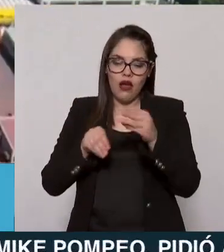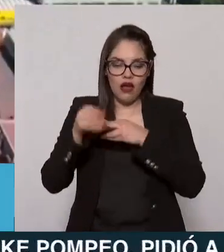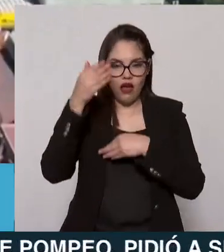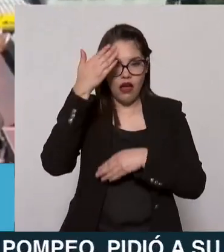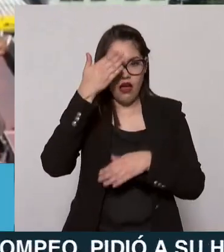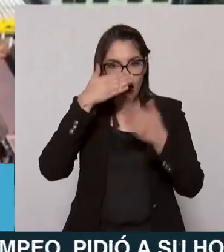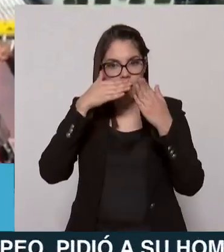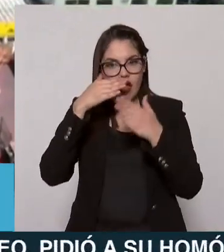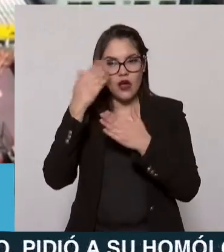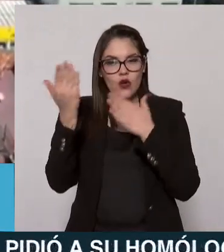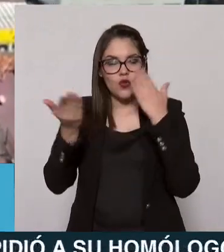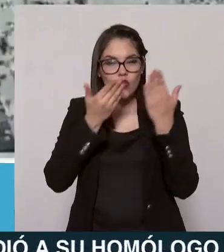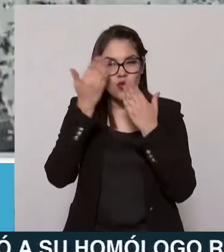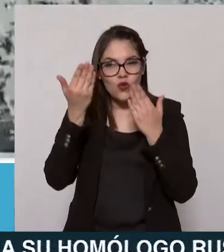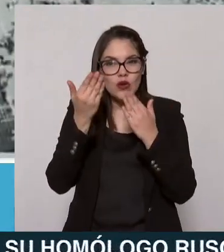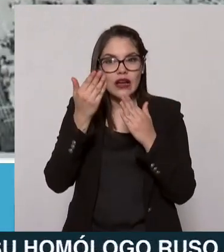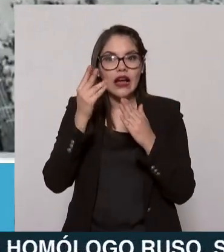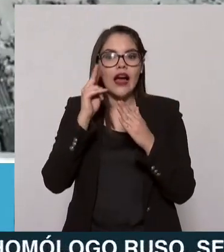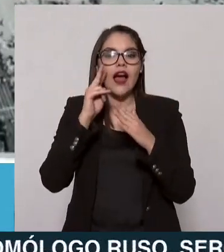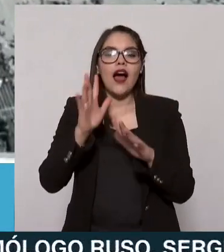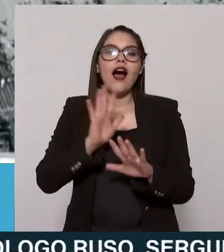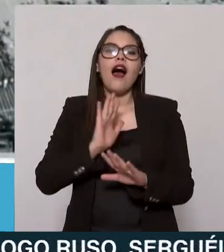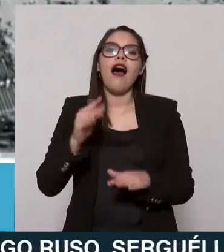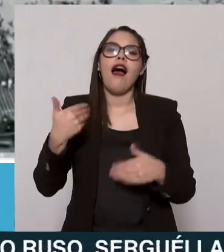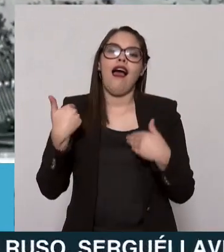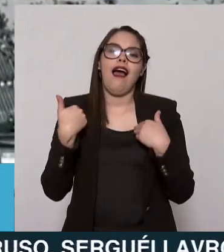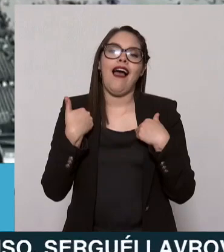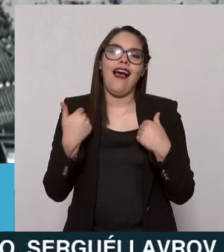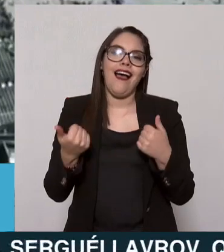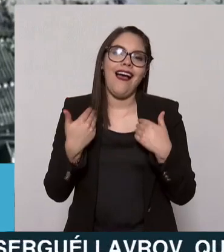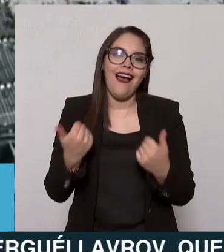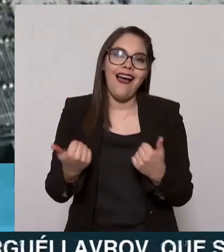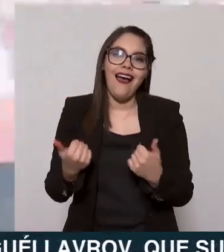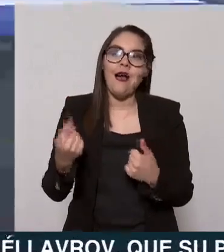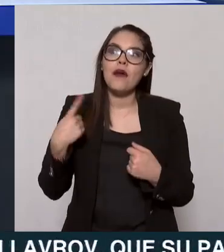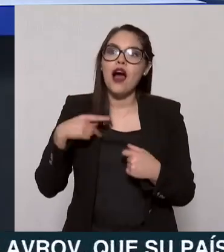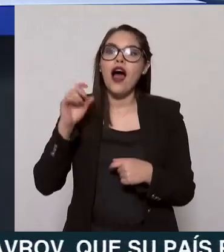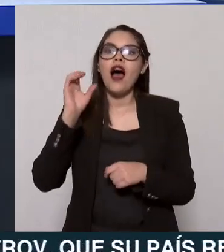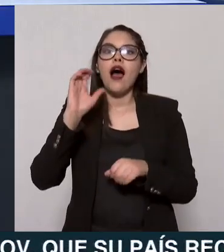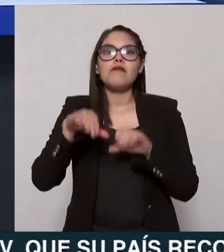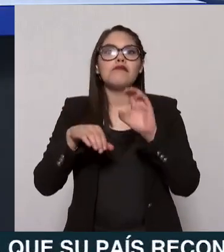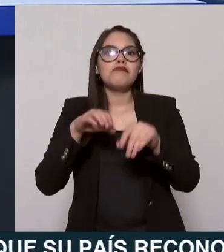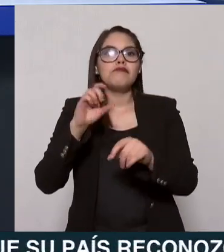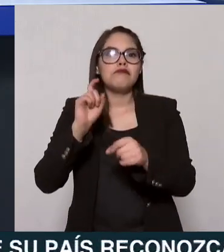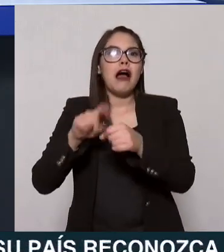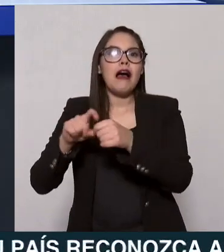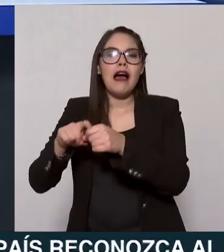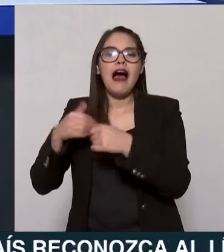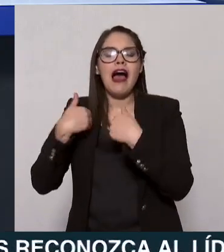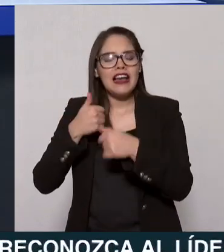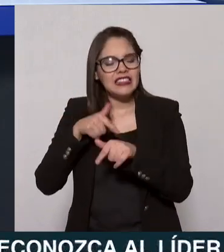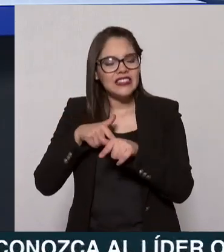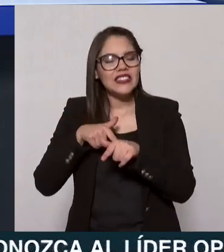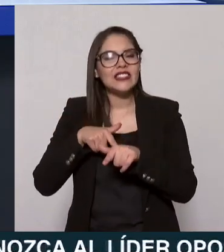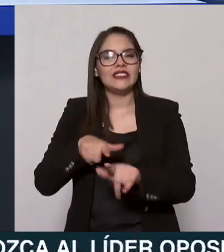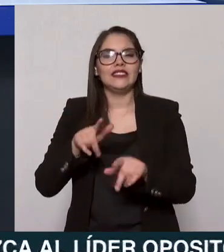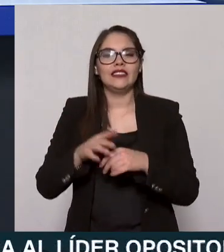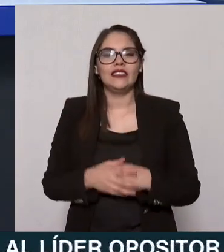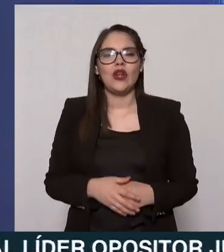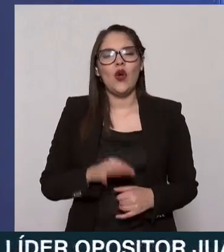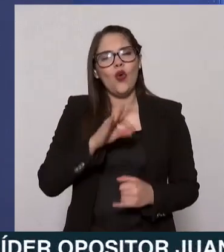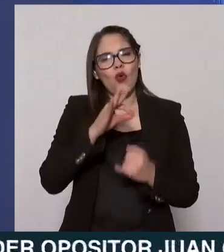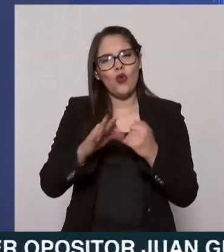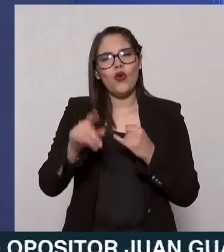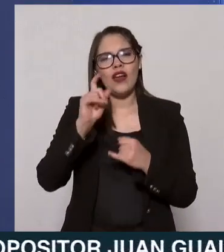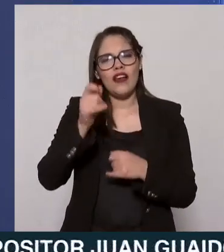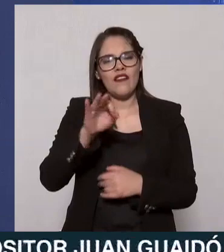mucha luz, mucho movimiento, ¿no? Riqueza. Vaya, muchas cosas. Finalmente, y rápido, doctor, ¿la fe de